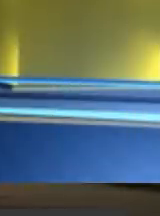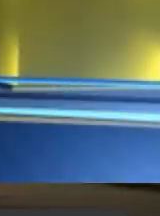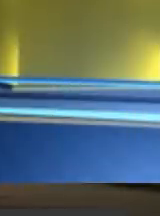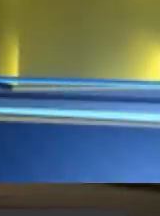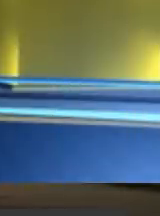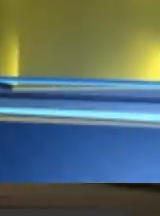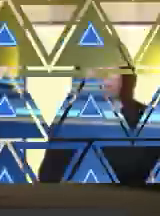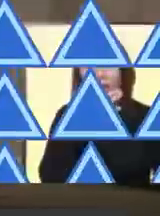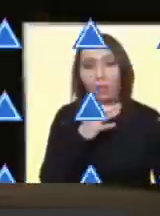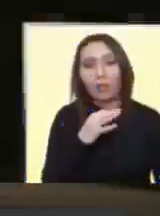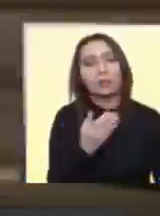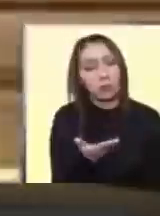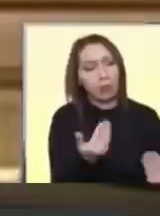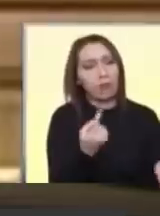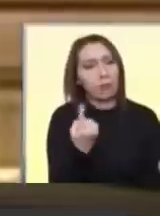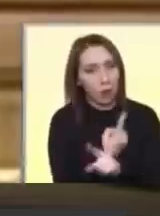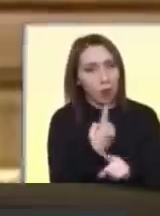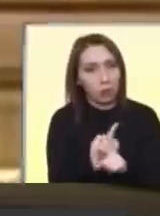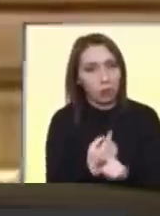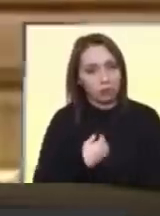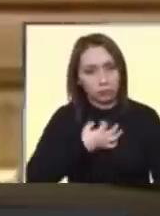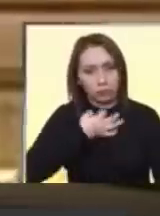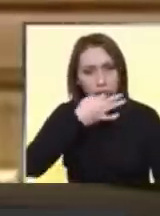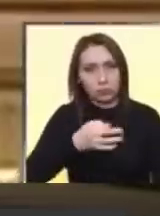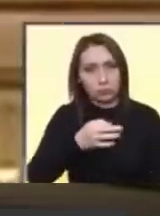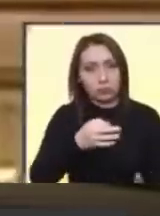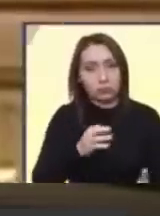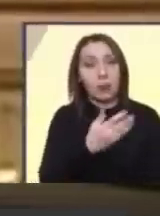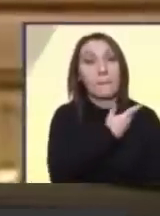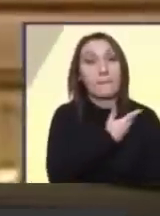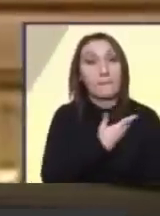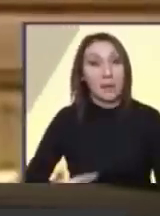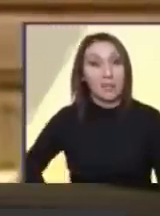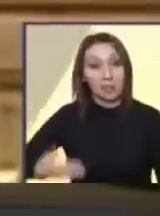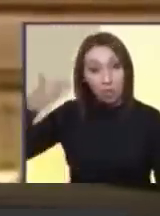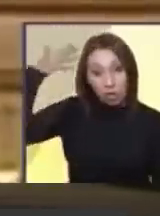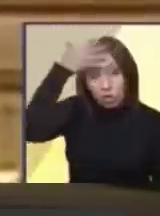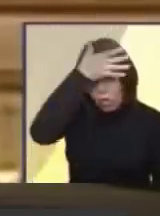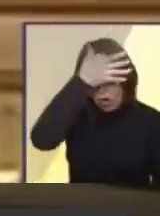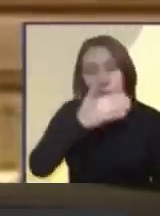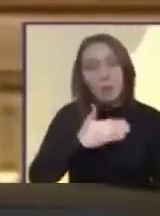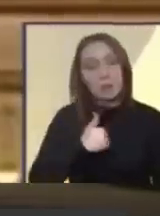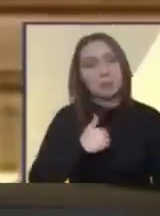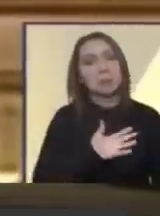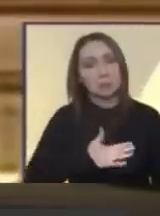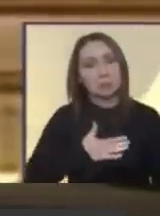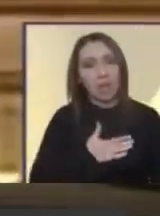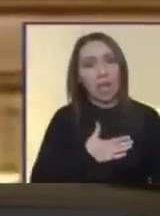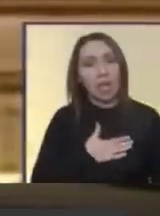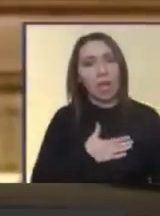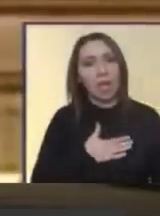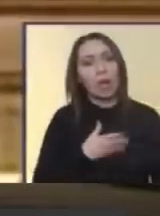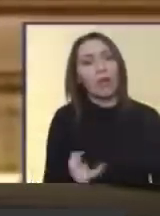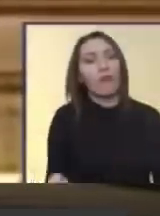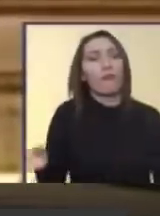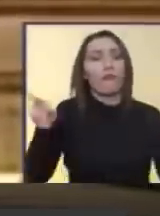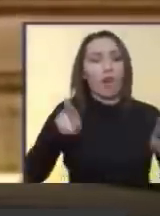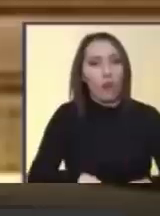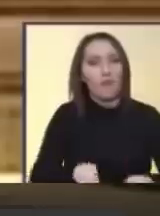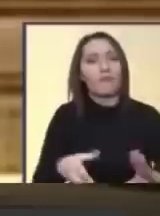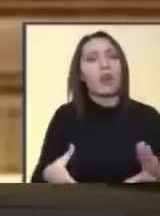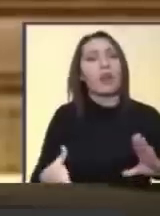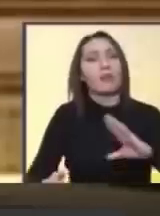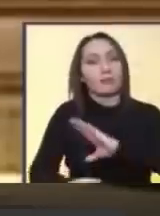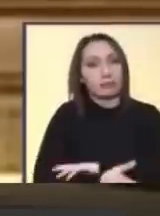diplomáticos. El caso de Maduro es diferente, independientemente de su relación con el gobierno norteamericano. Al no reconocer al